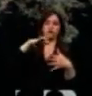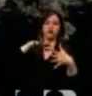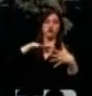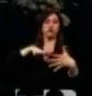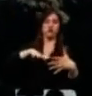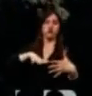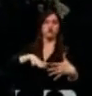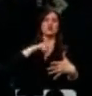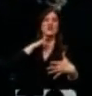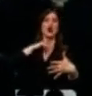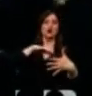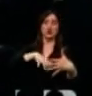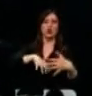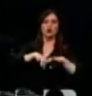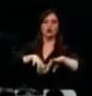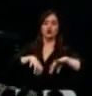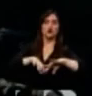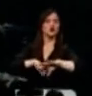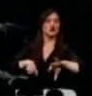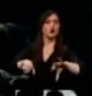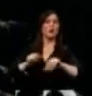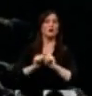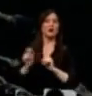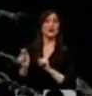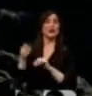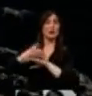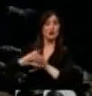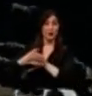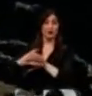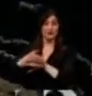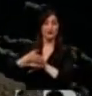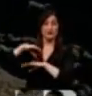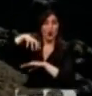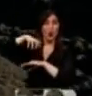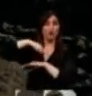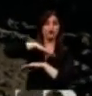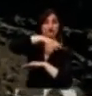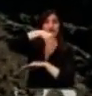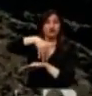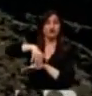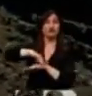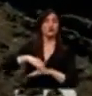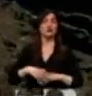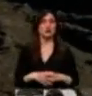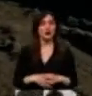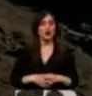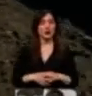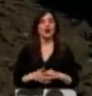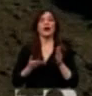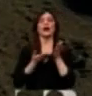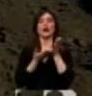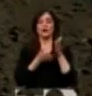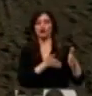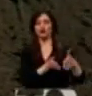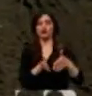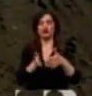limpiar realmente el canal. Es decir, que el deslave afectó el canal, hay fisuras, que tienen que ser